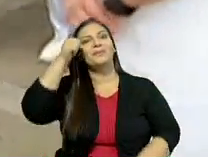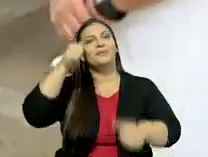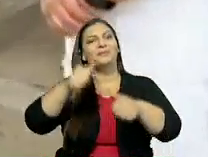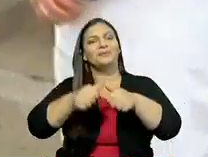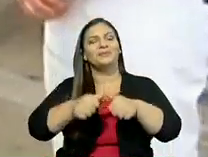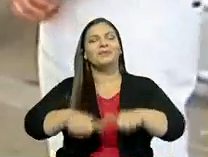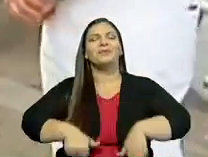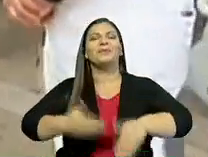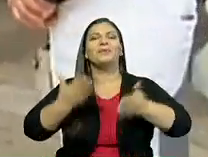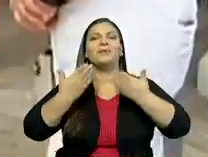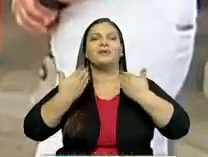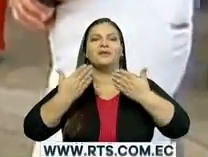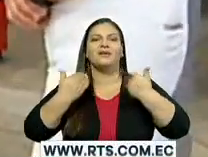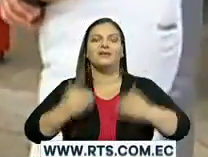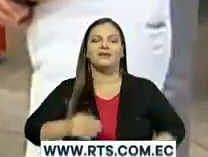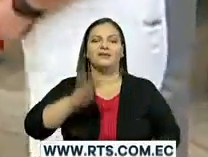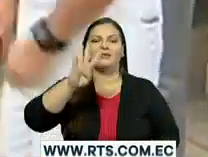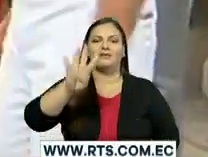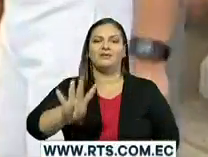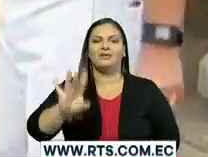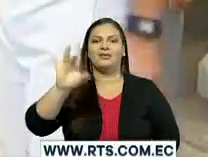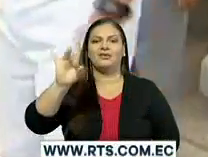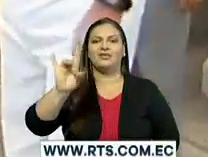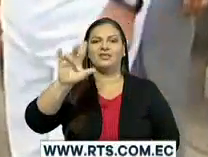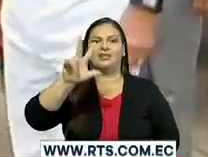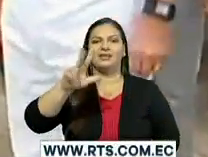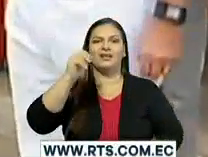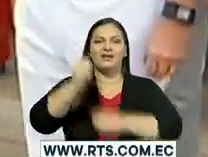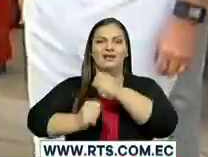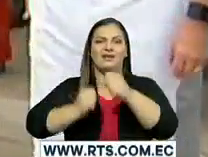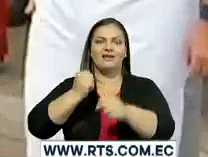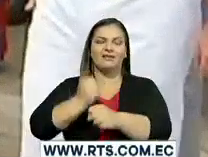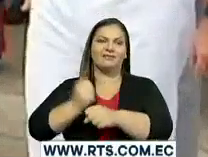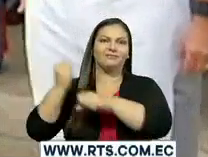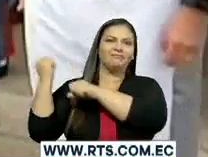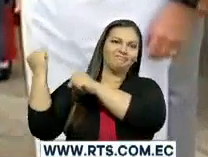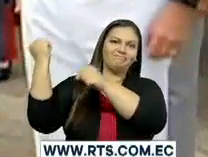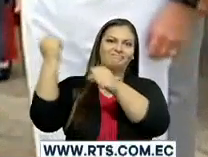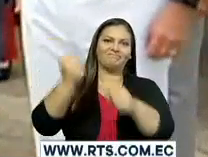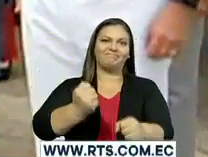Puerto de la Libertad. Informó Jorge Escobar.